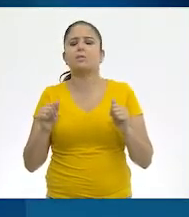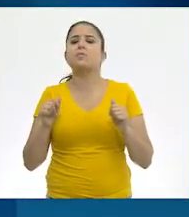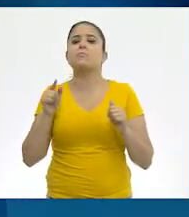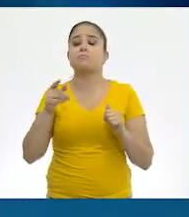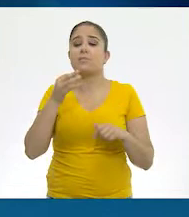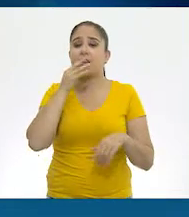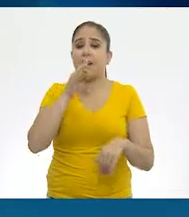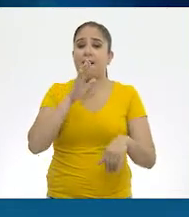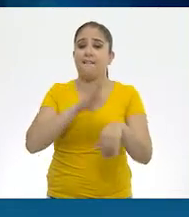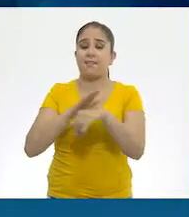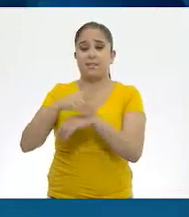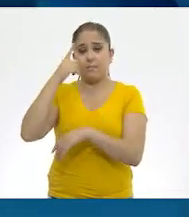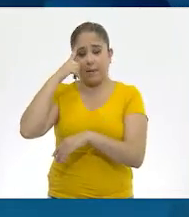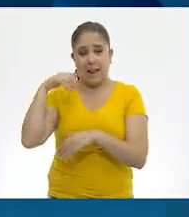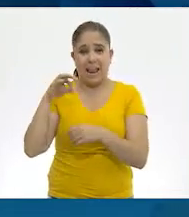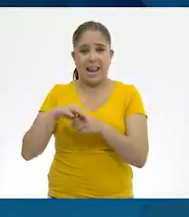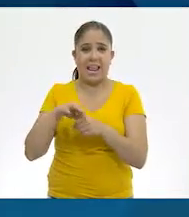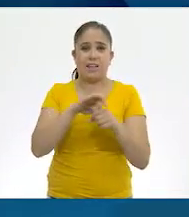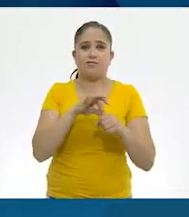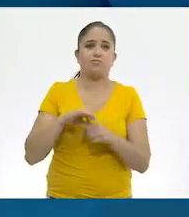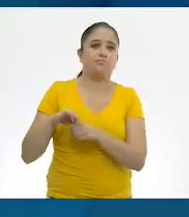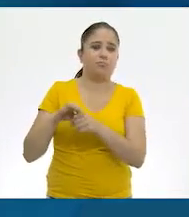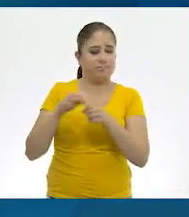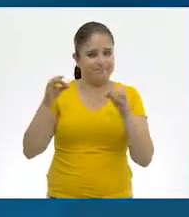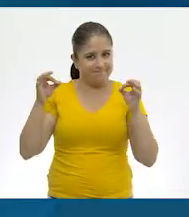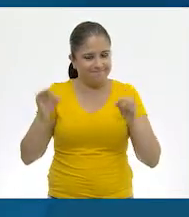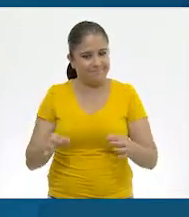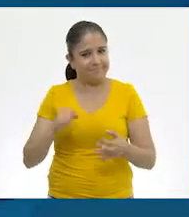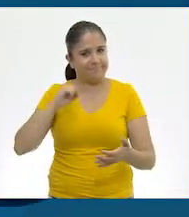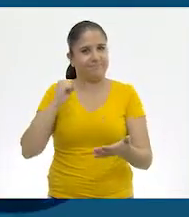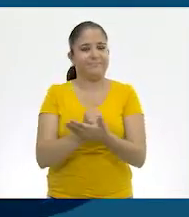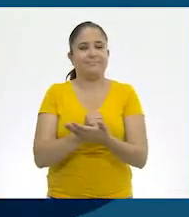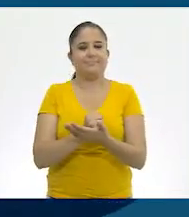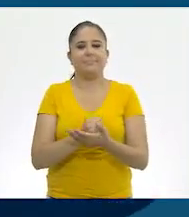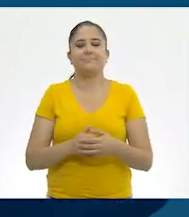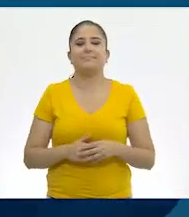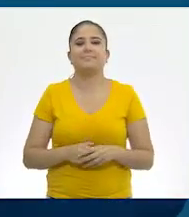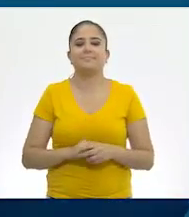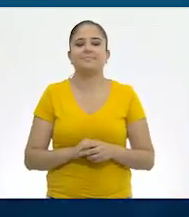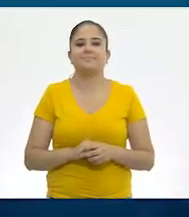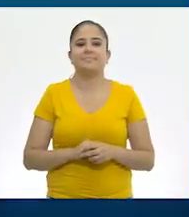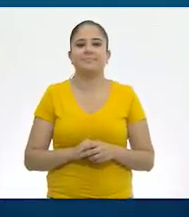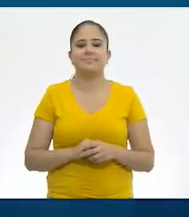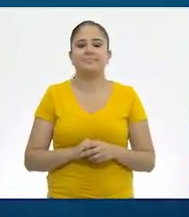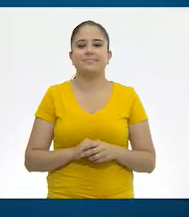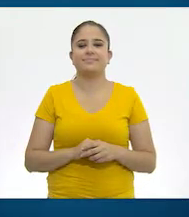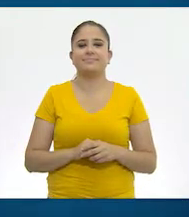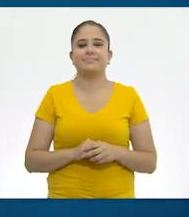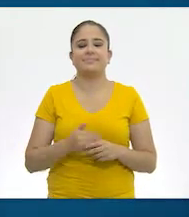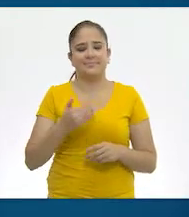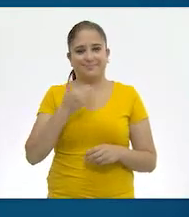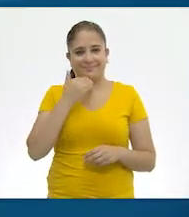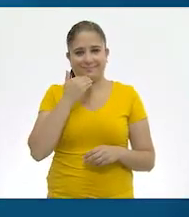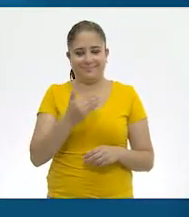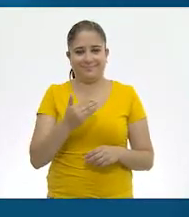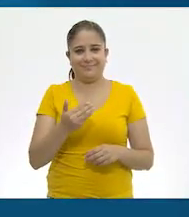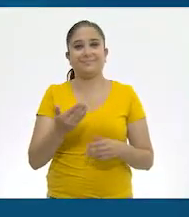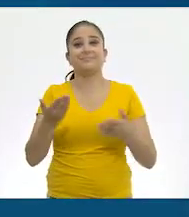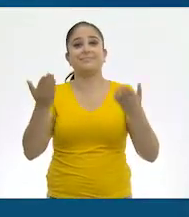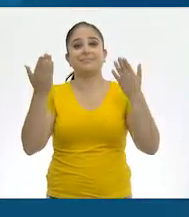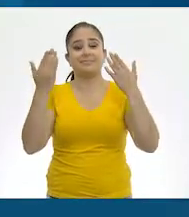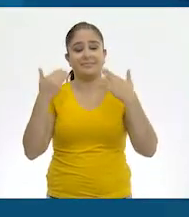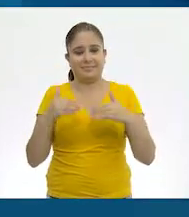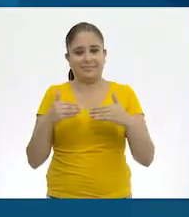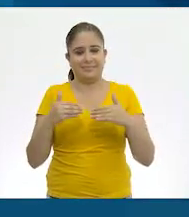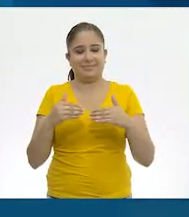Convocaron a las elecciones. excelente, Ton. Muy bien. Veamos. Convocar a elecciones. Muy Convocar bien. a